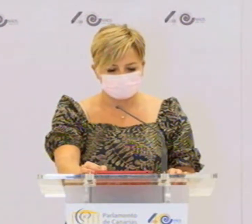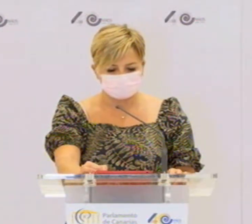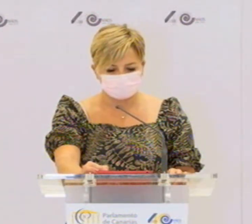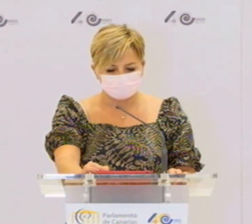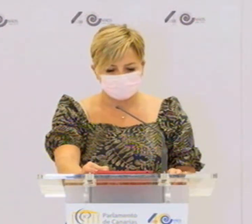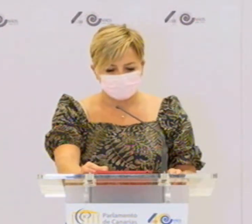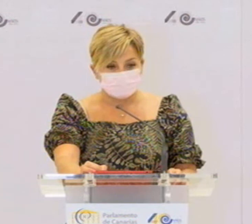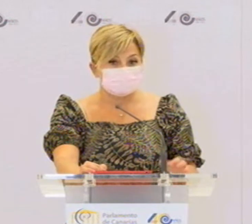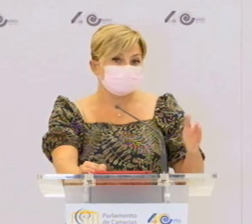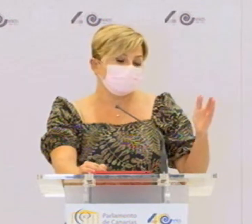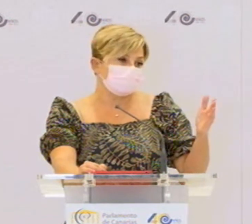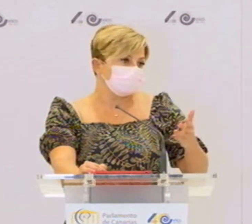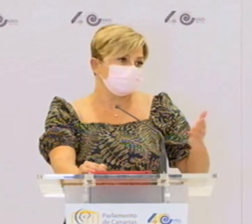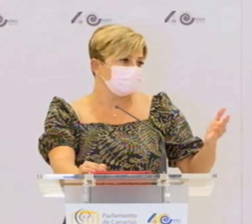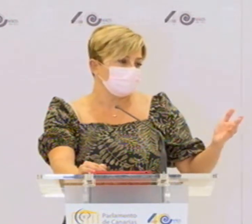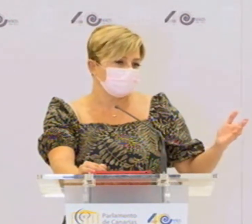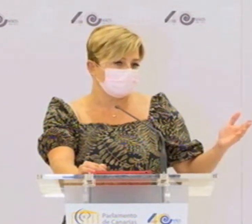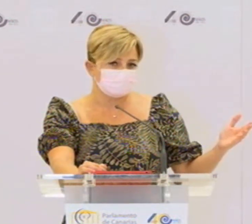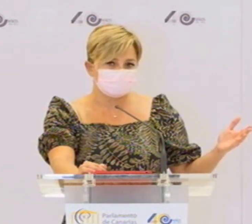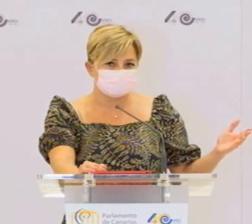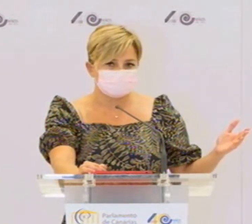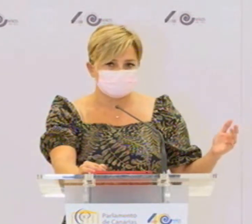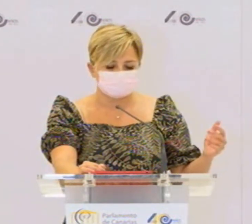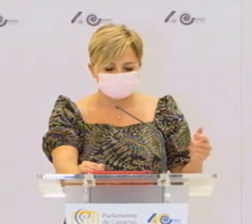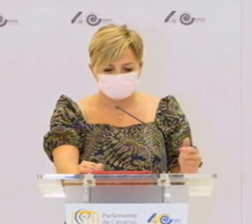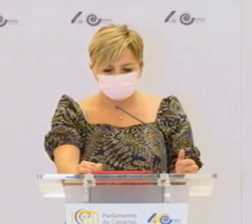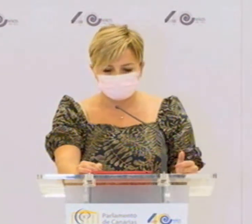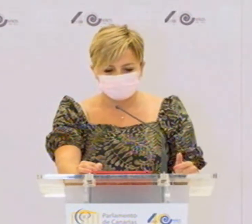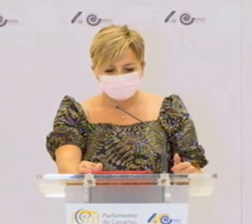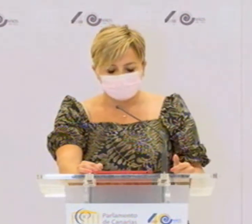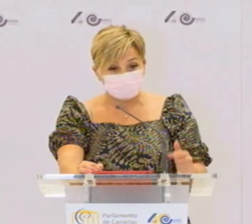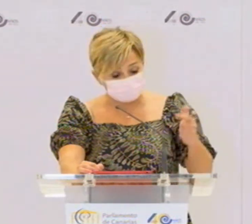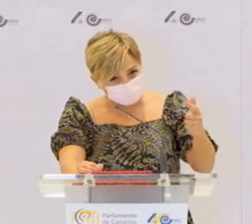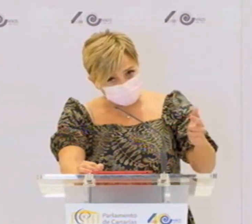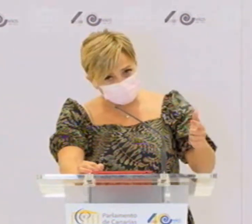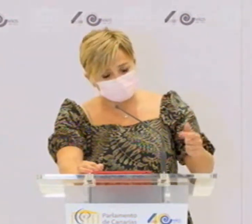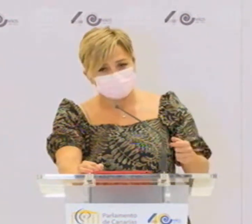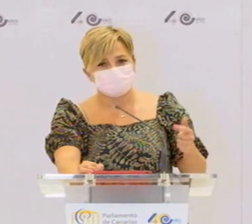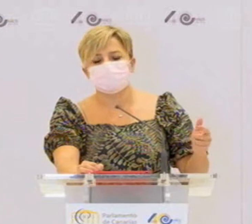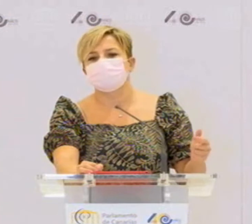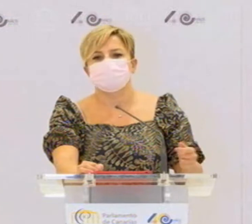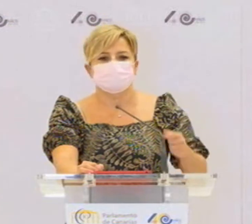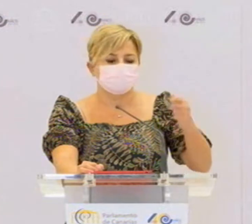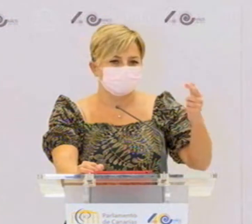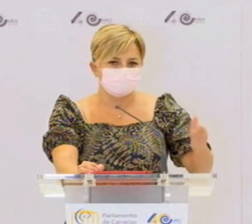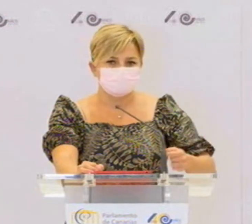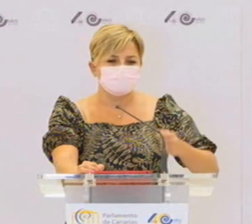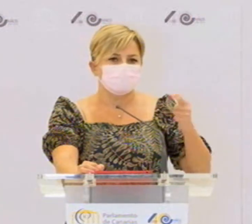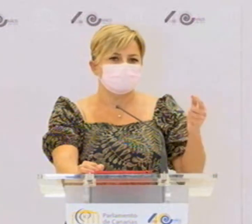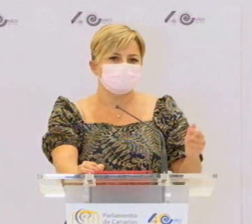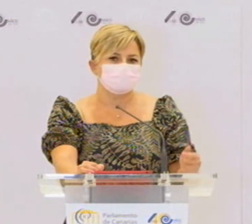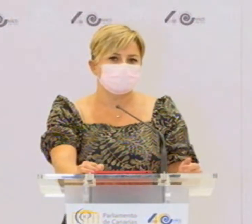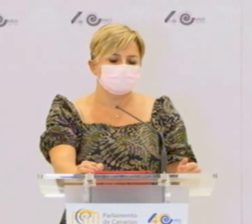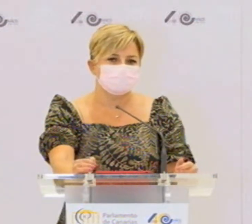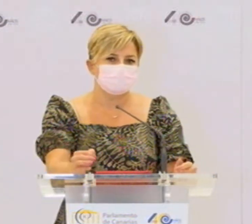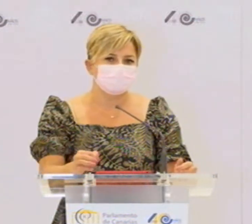el éxito. Se ha hecho una relación de todas las ayudas existentes en Canarias, cuantificadas de distintos de fondos europeos, hablamos